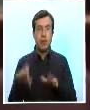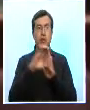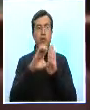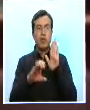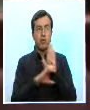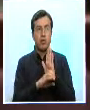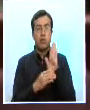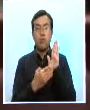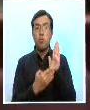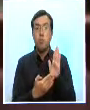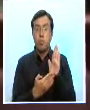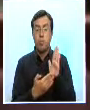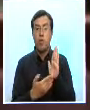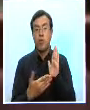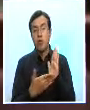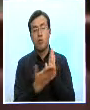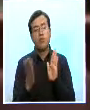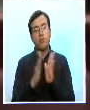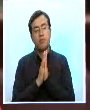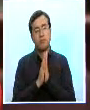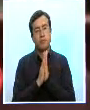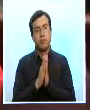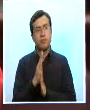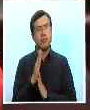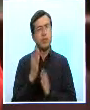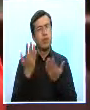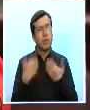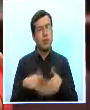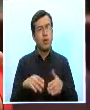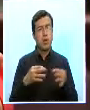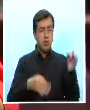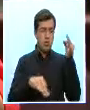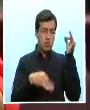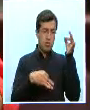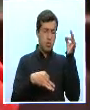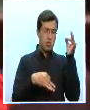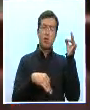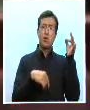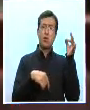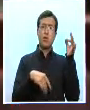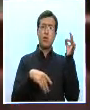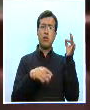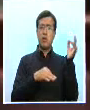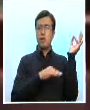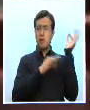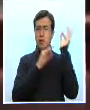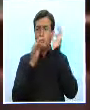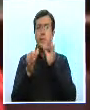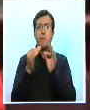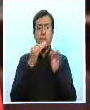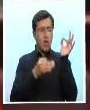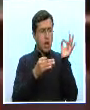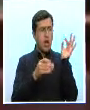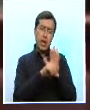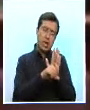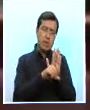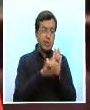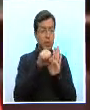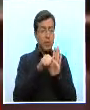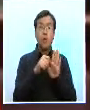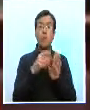modelo queremos pedirles que ahora deje de estar en el papel y que pase a la acción y